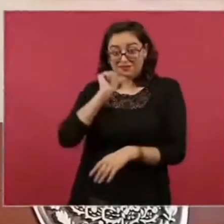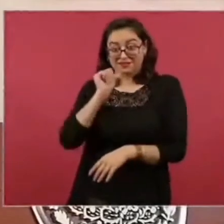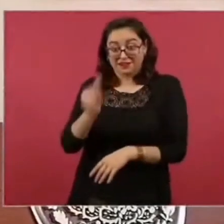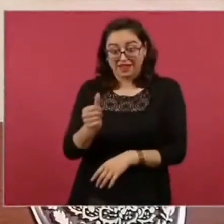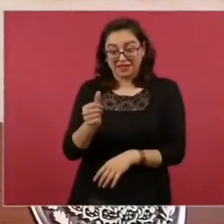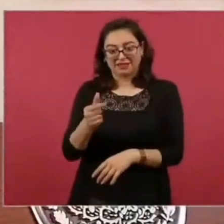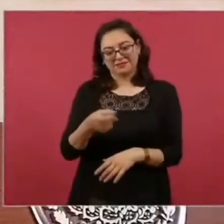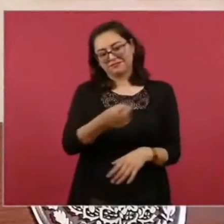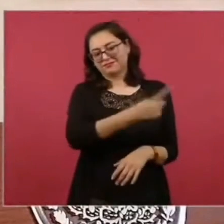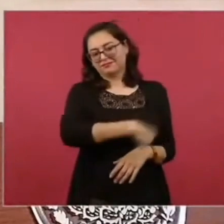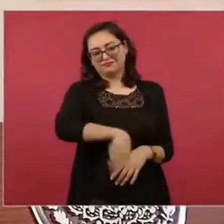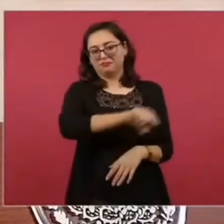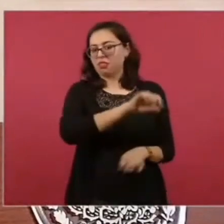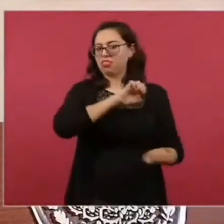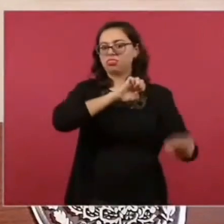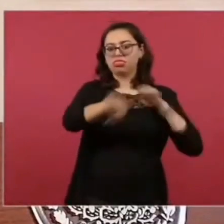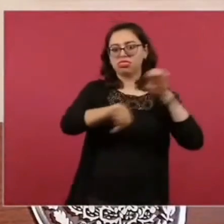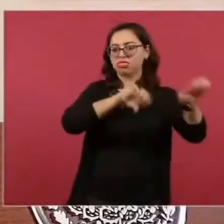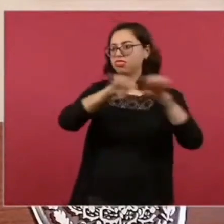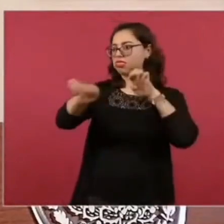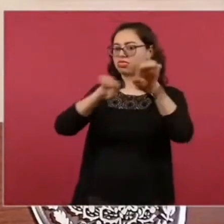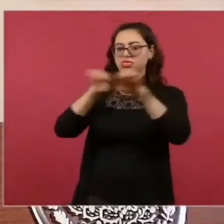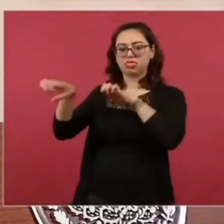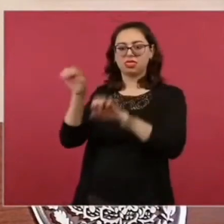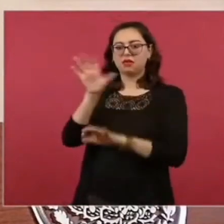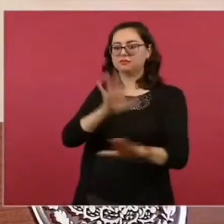es mucha la manipulación.